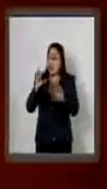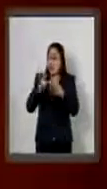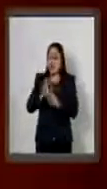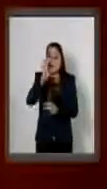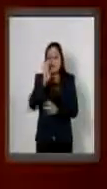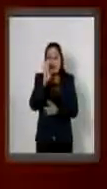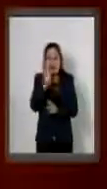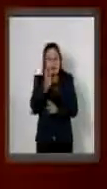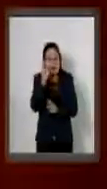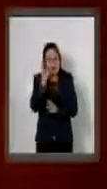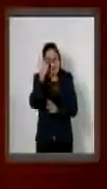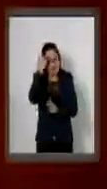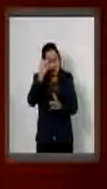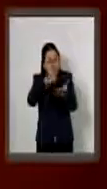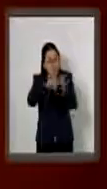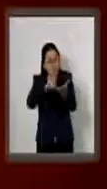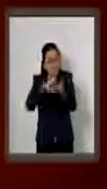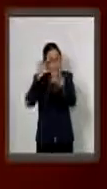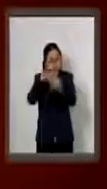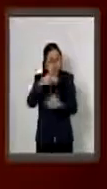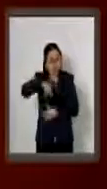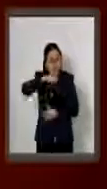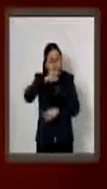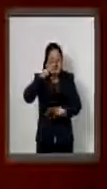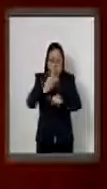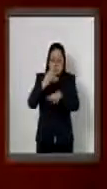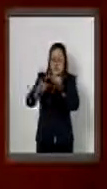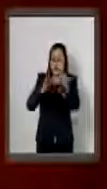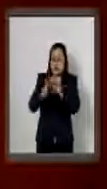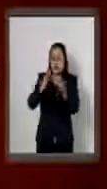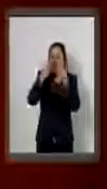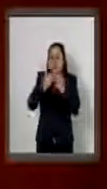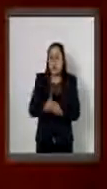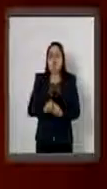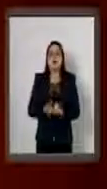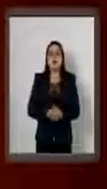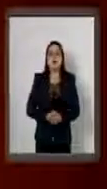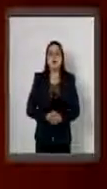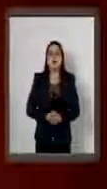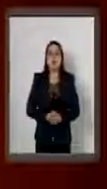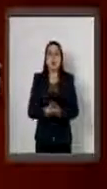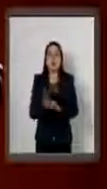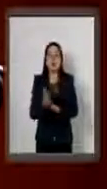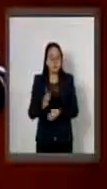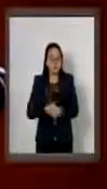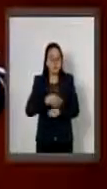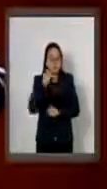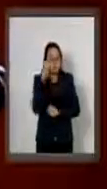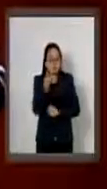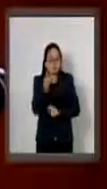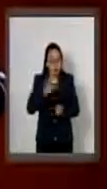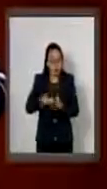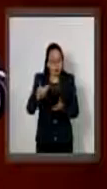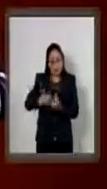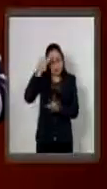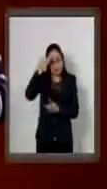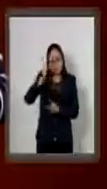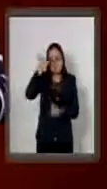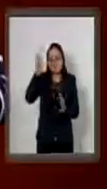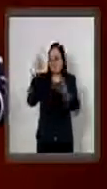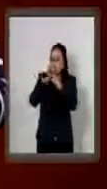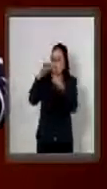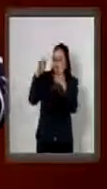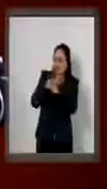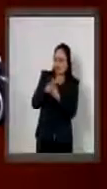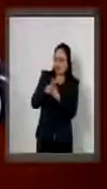esos principios a los que estamos obligados. Así es que o estamos en un momento de guerra declarado